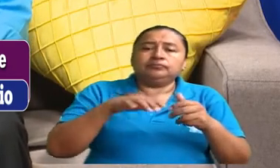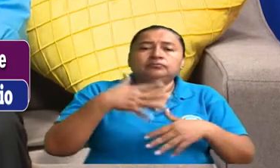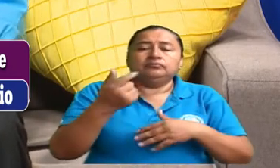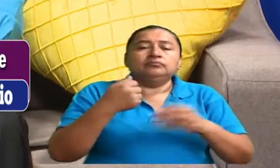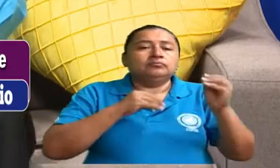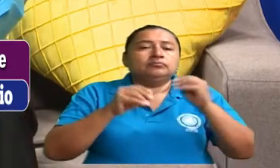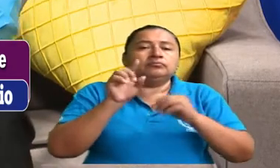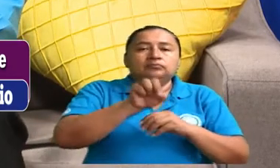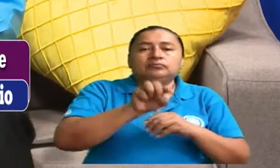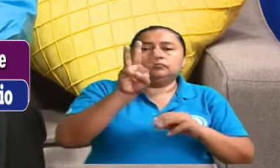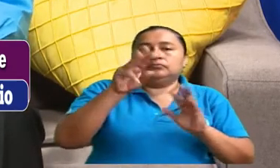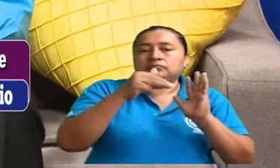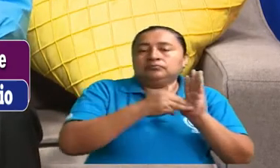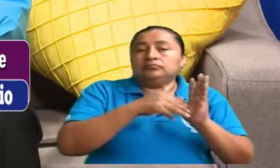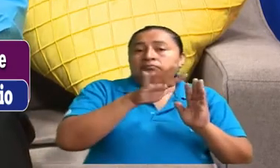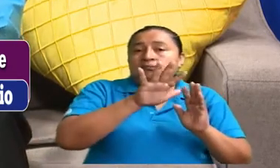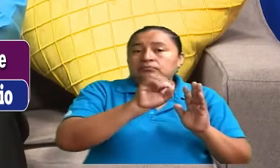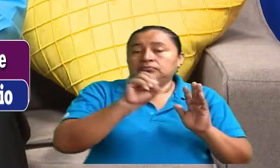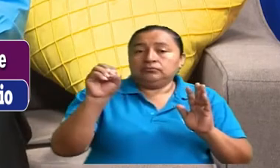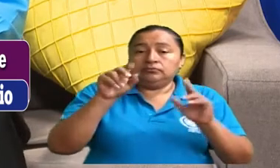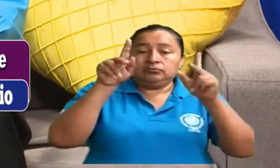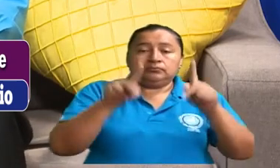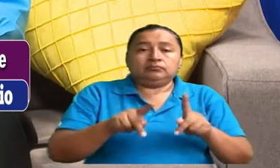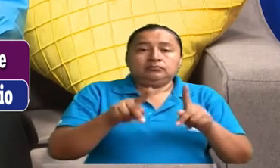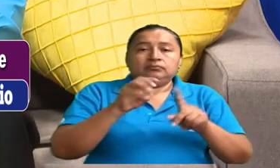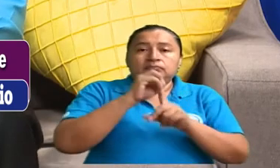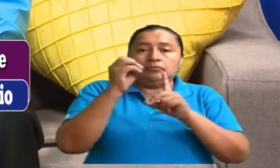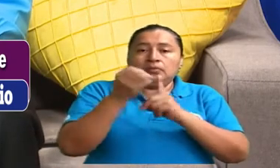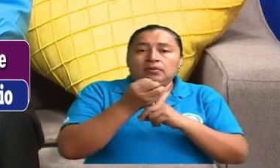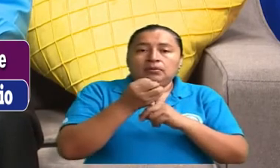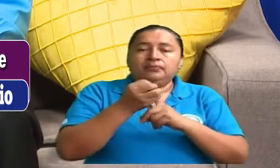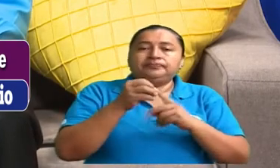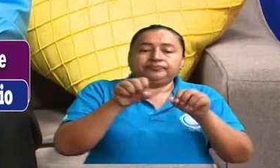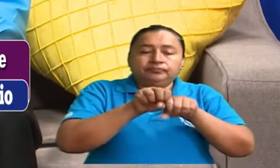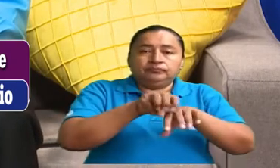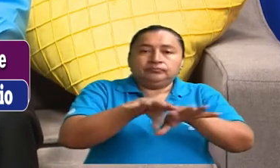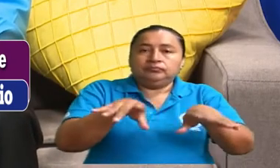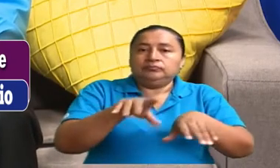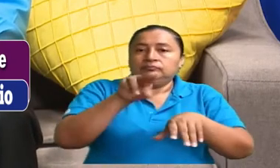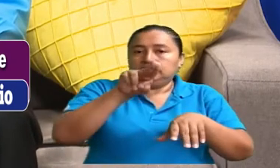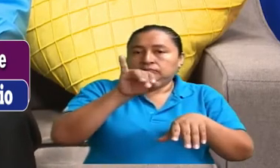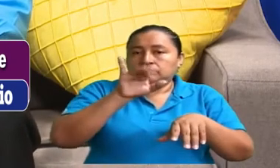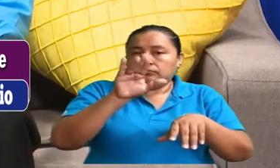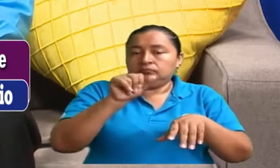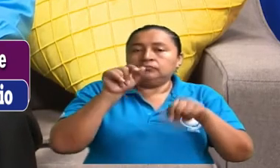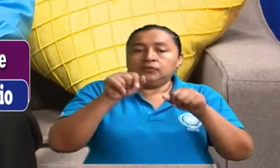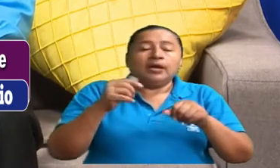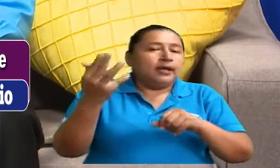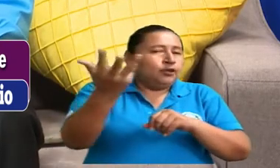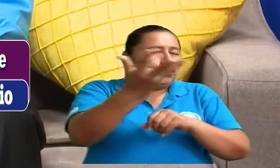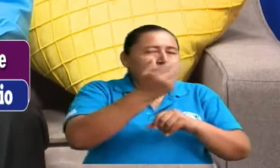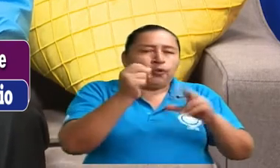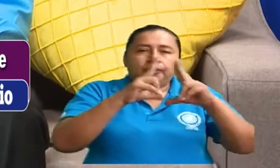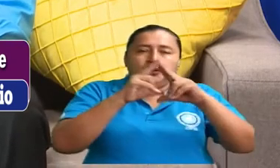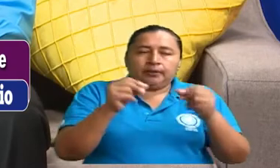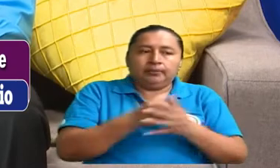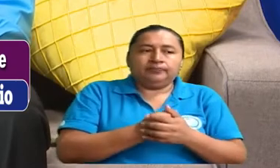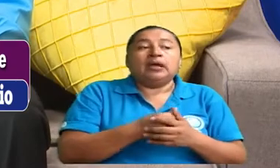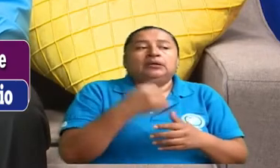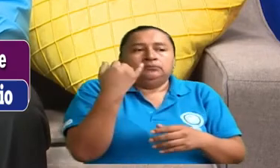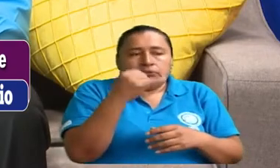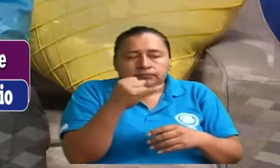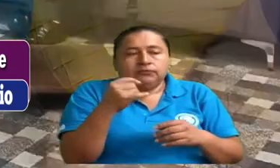conversaciones, 13.500 personas organizadas a través de RedNICA, ¿no? Eso es en todo el territorio nacional. Todo el territorio nacional. Te quiero decir,